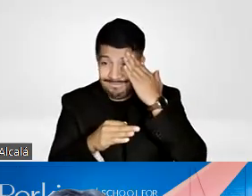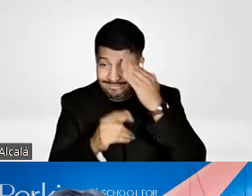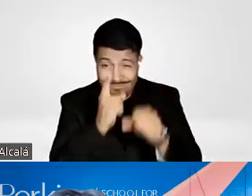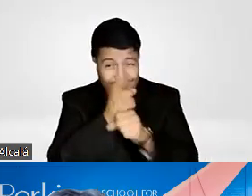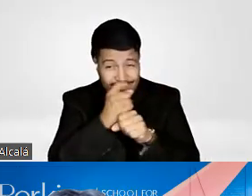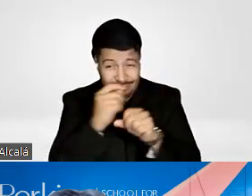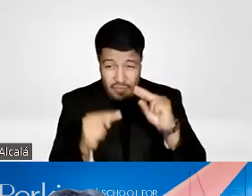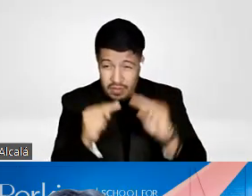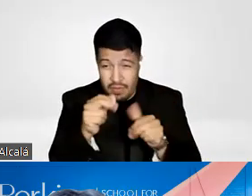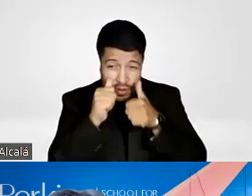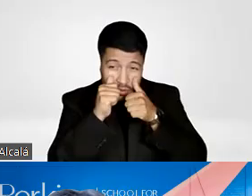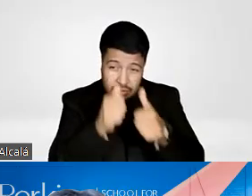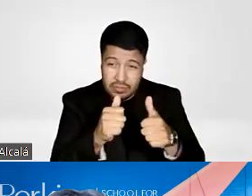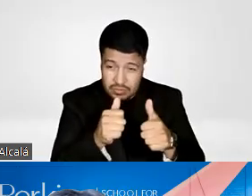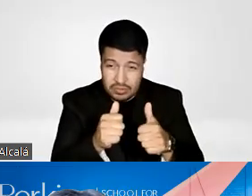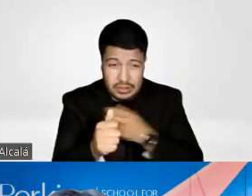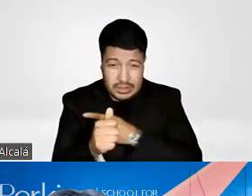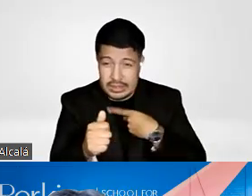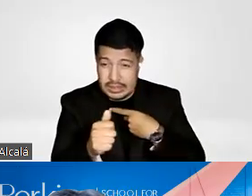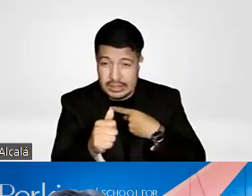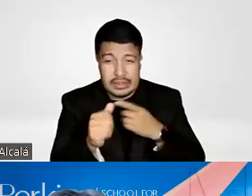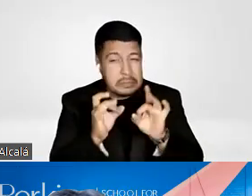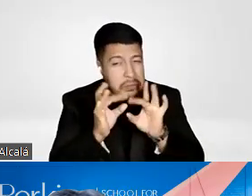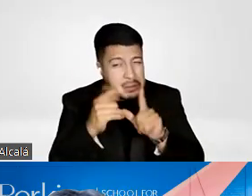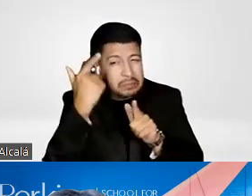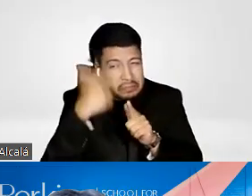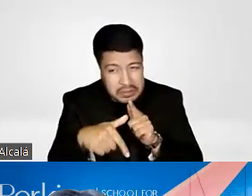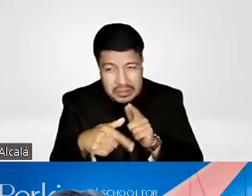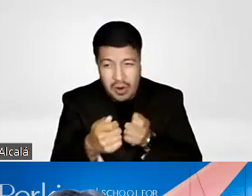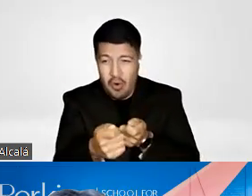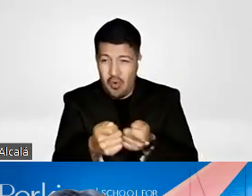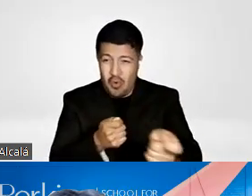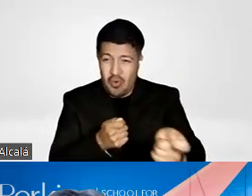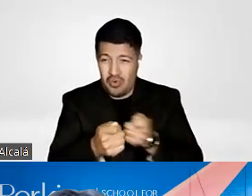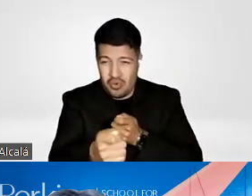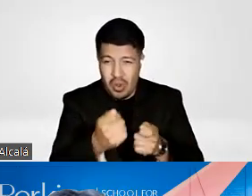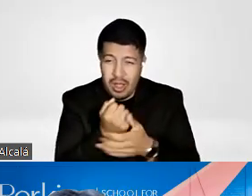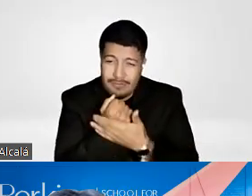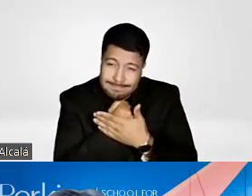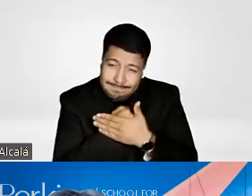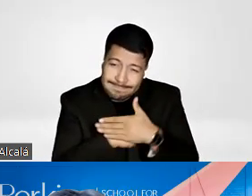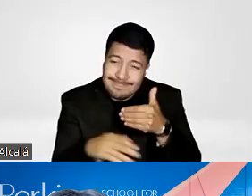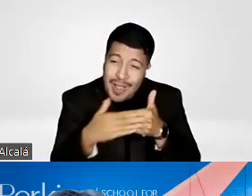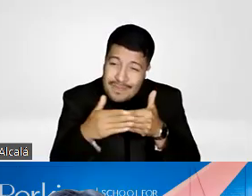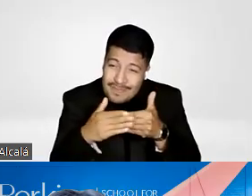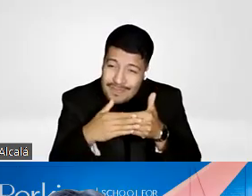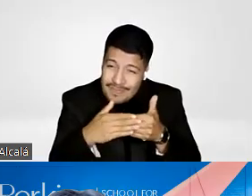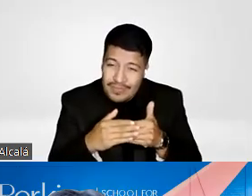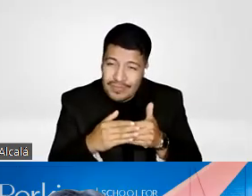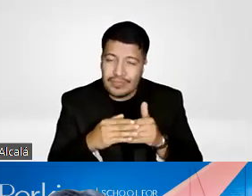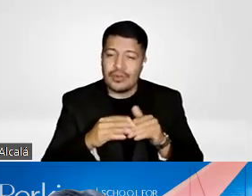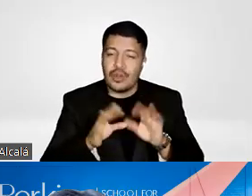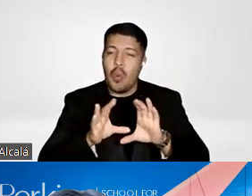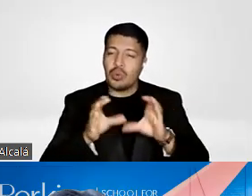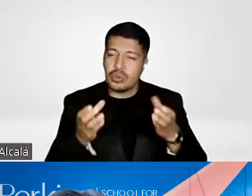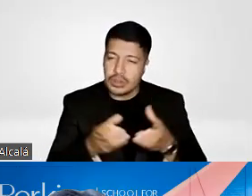atención. Hay que hacer prevención desde un control prenatal adecuado, educación a la comunidad, promoción y protección